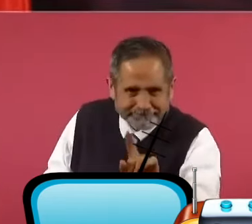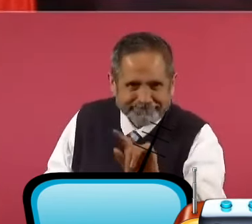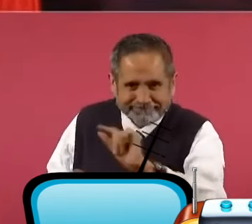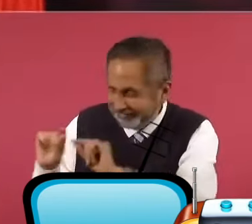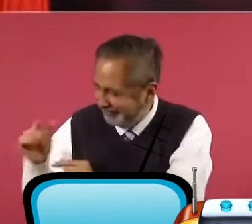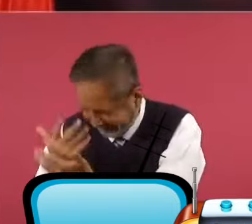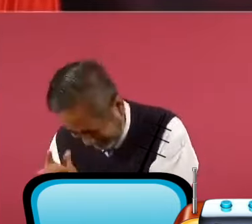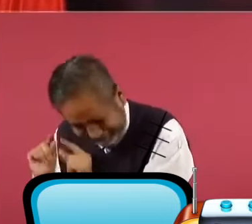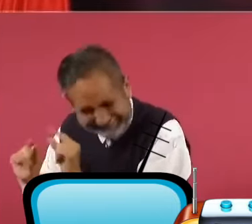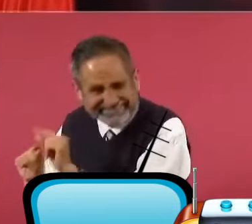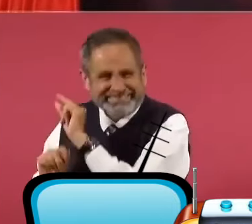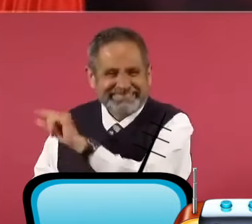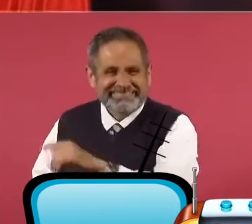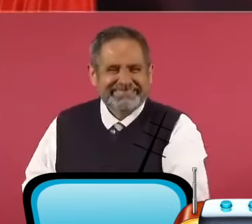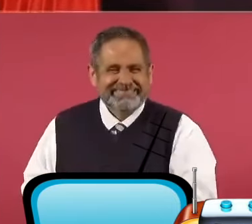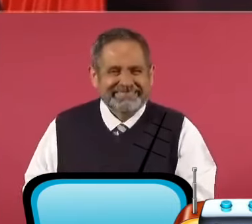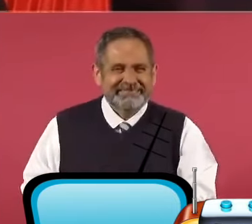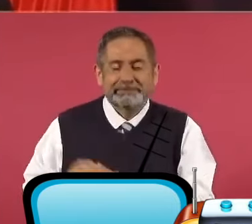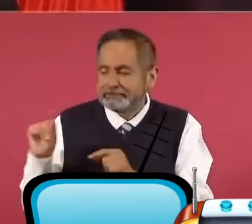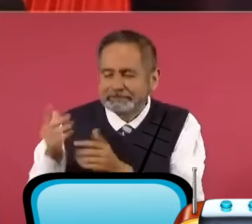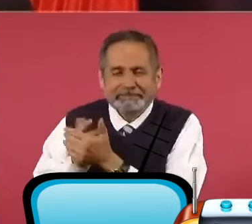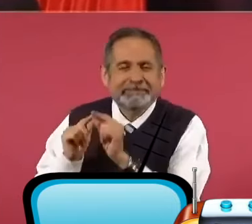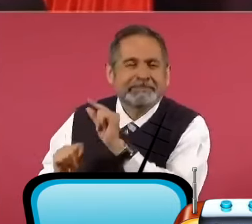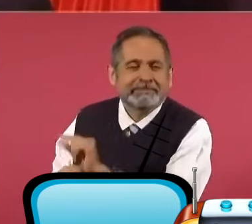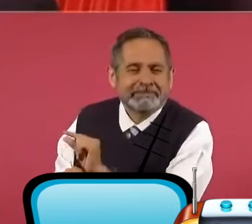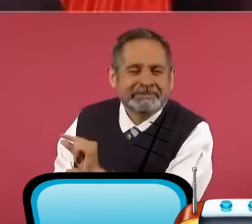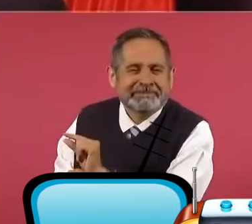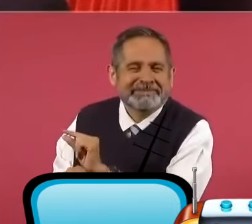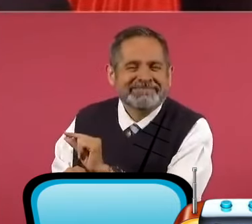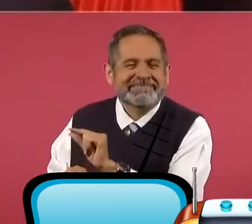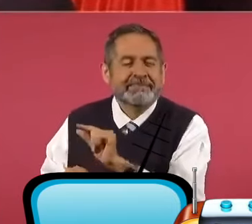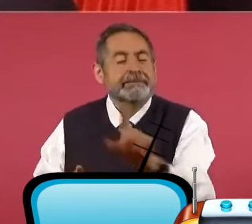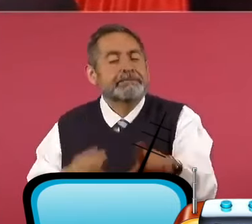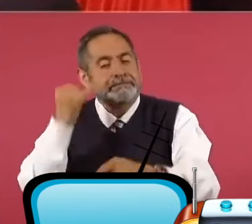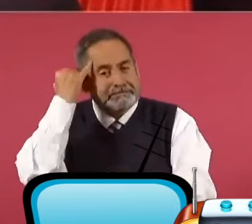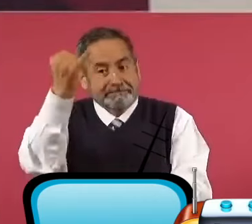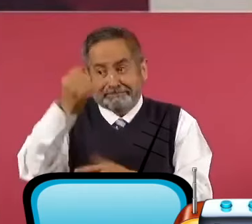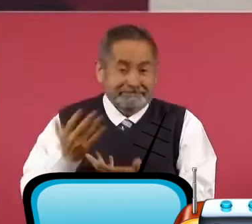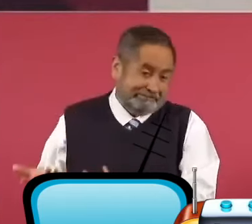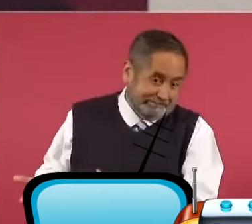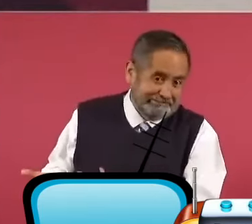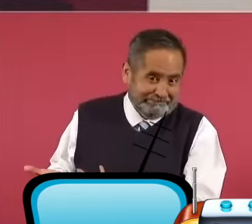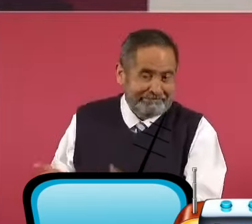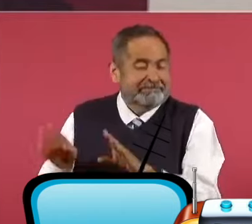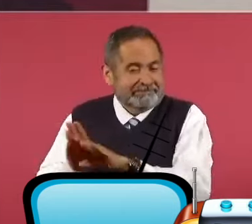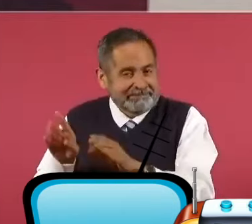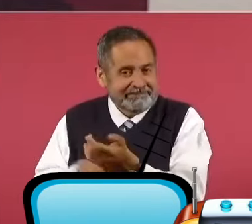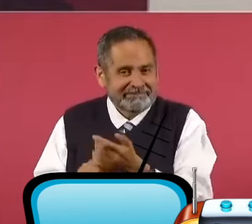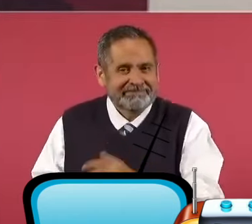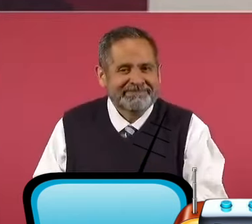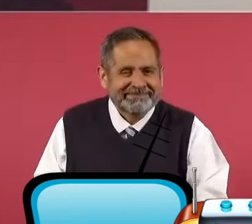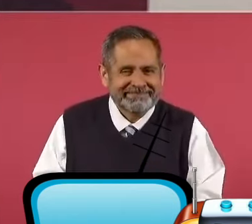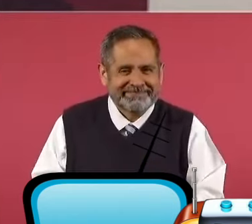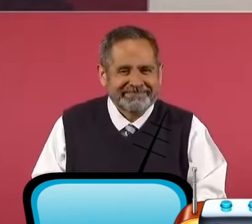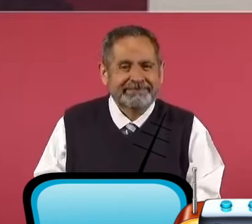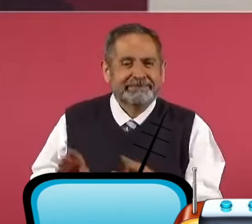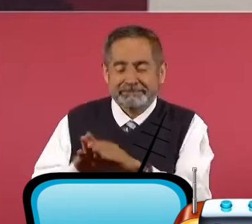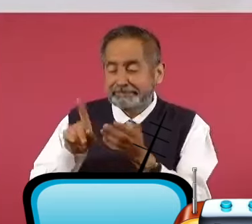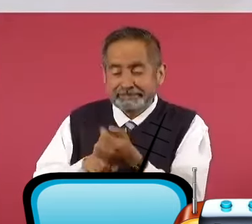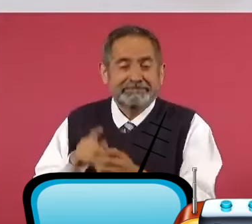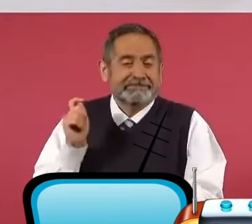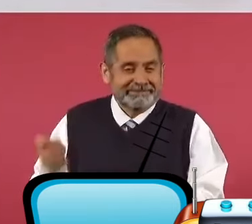vamos. No, espérate, ¿no? Es que ya... No, pero espérate. Pues imagínense cómo Ya vámonos, sí, ya. Cómo